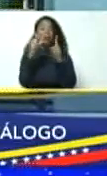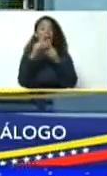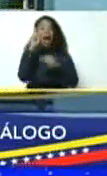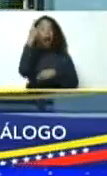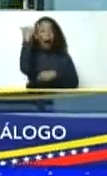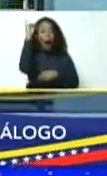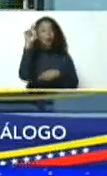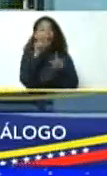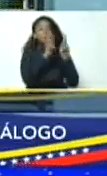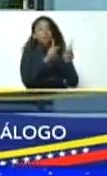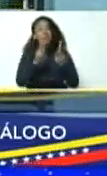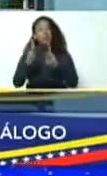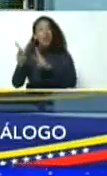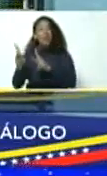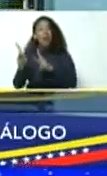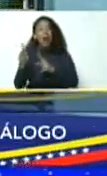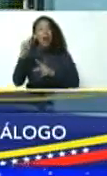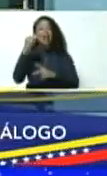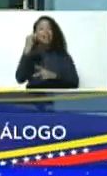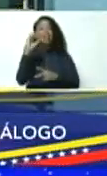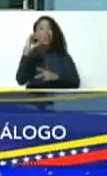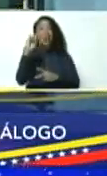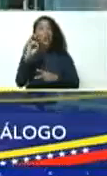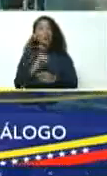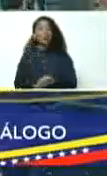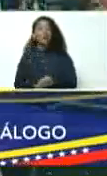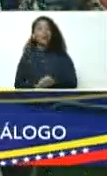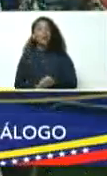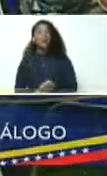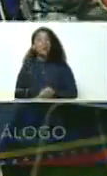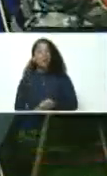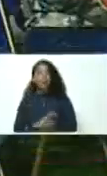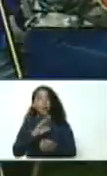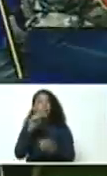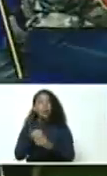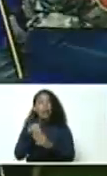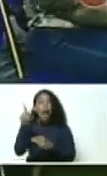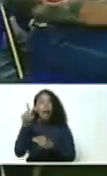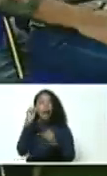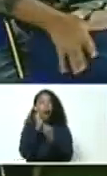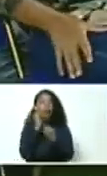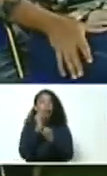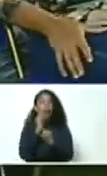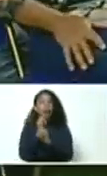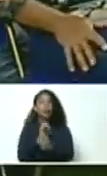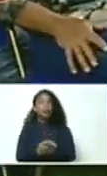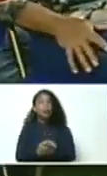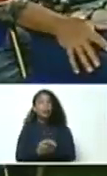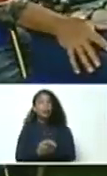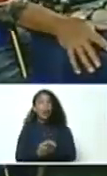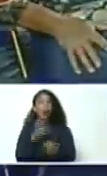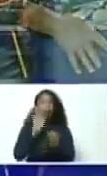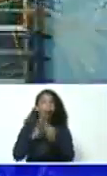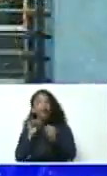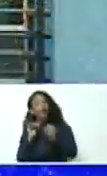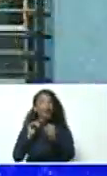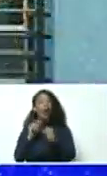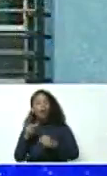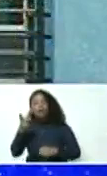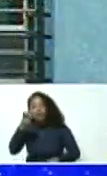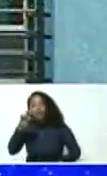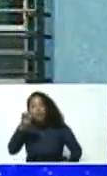programa, Nico, en... Uno se mete por ahí, por internet, de karaoke. Entonces uno va